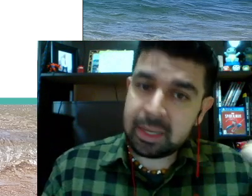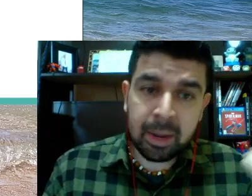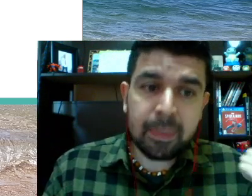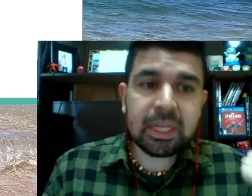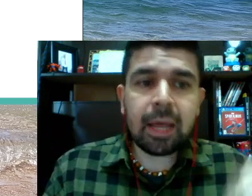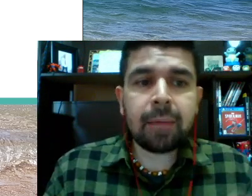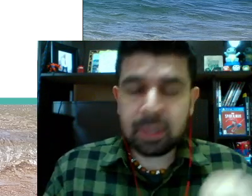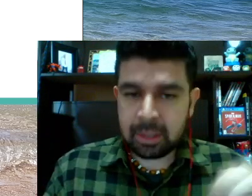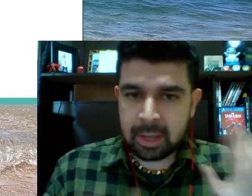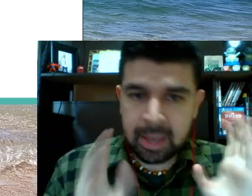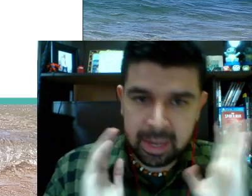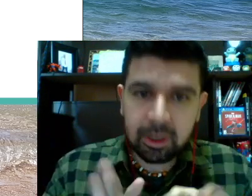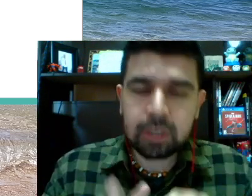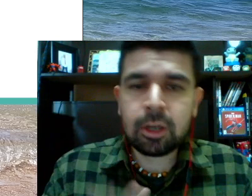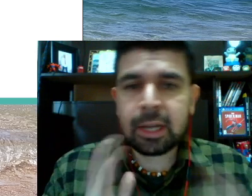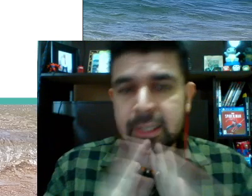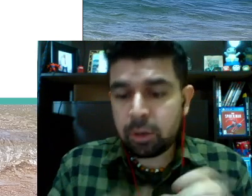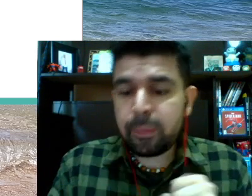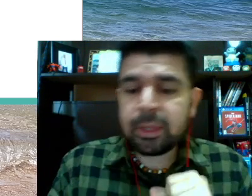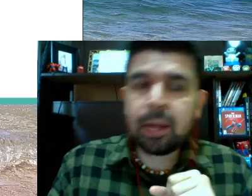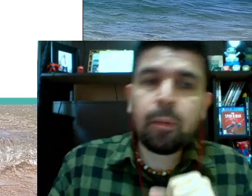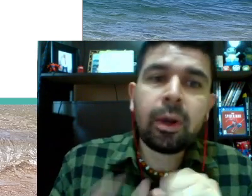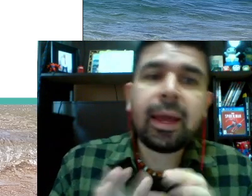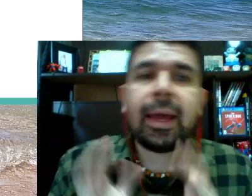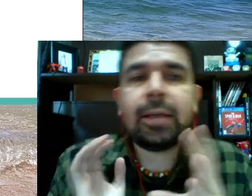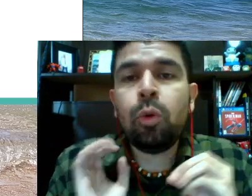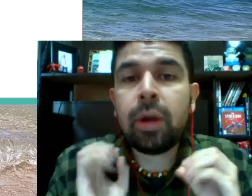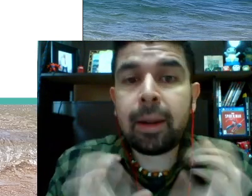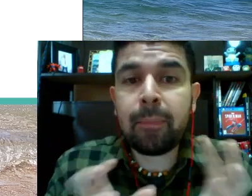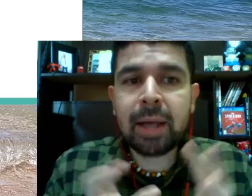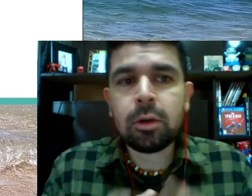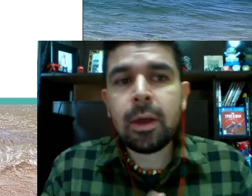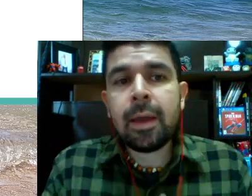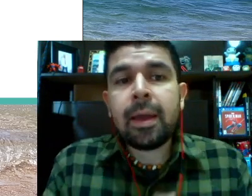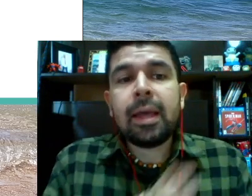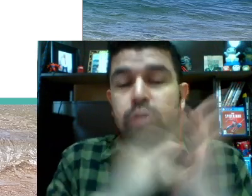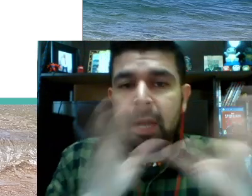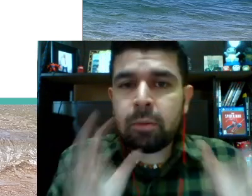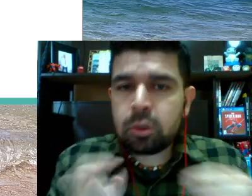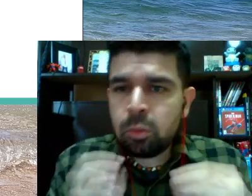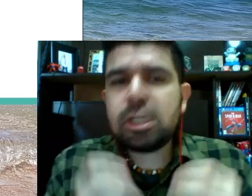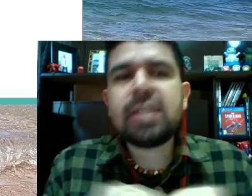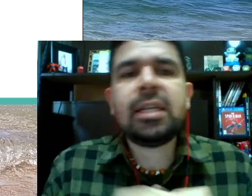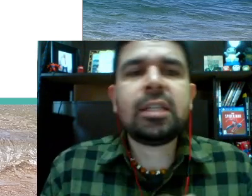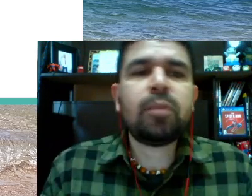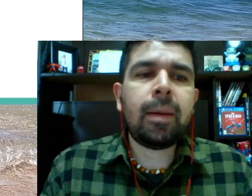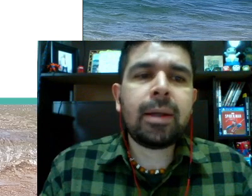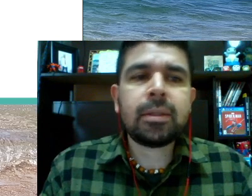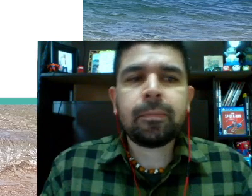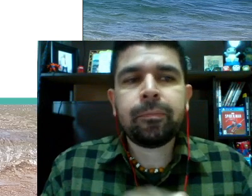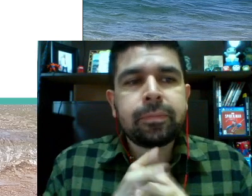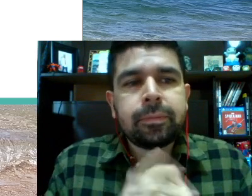de la semana pasada en esta ocasión las estamos repitiendo porque es un repaso escucharemos muchas de estas